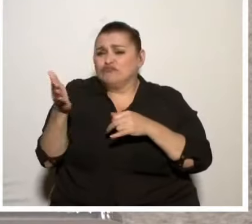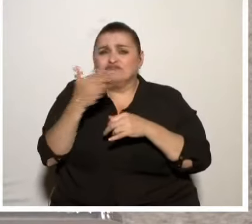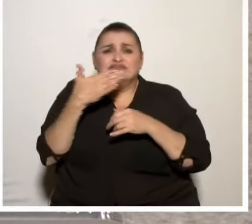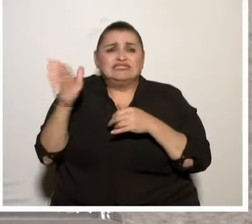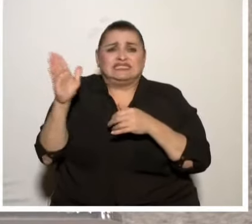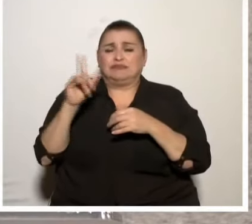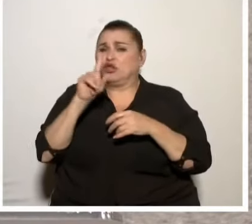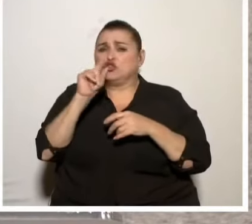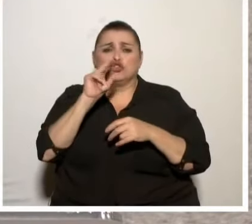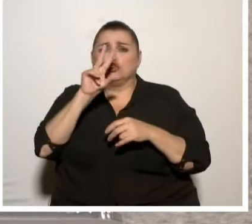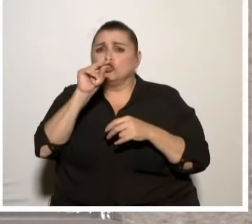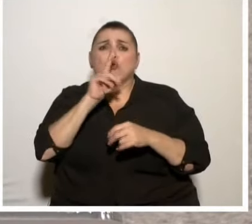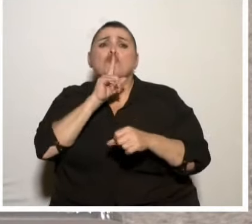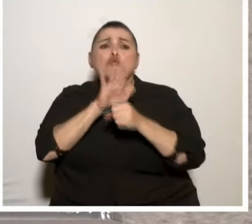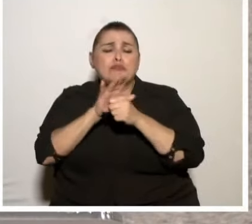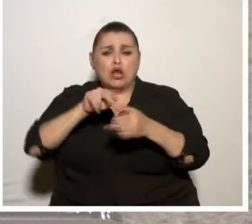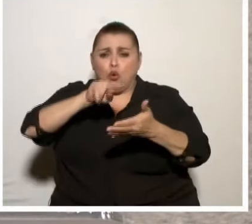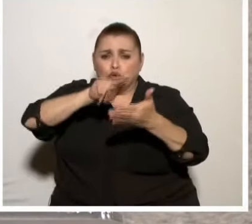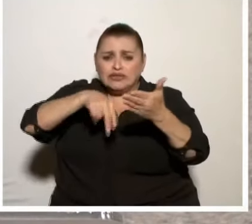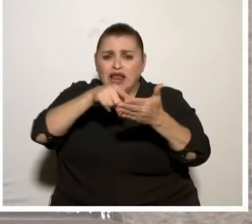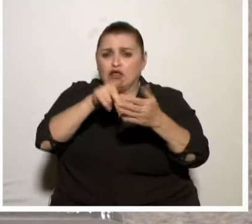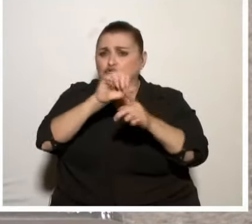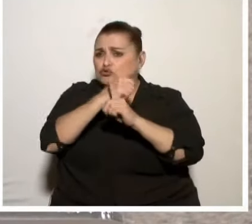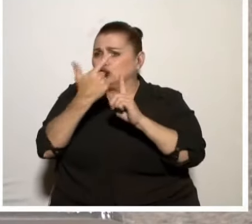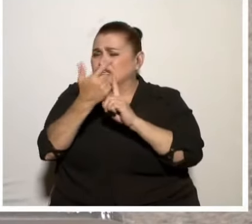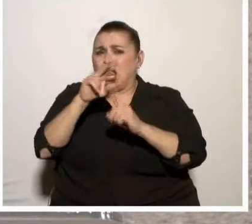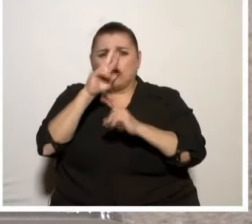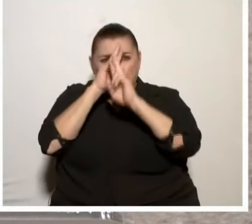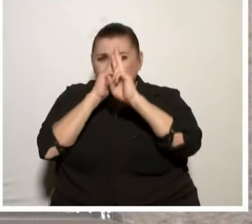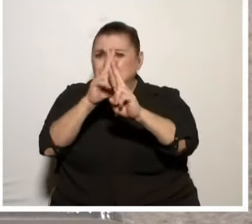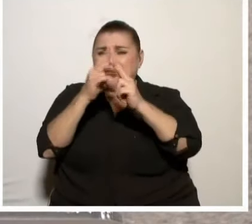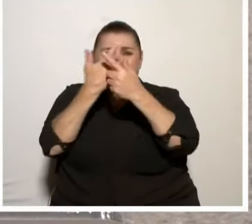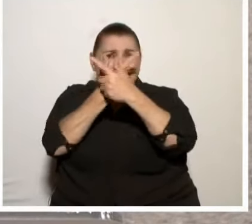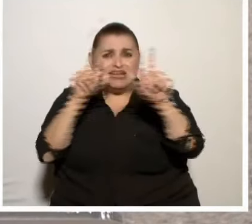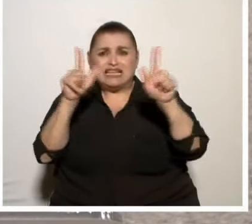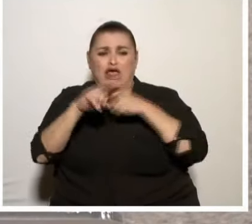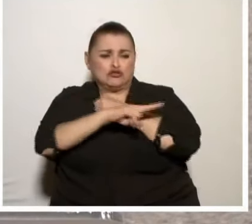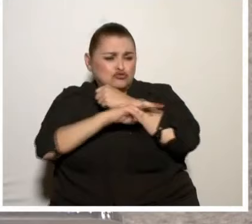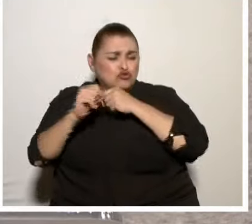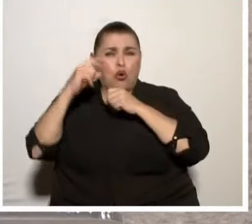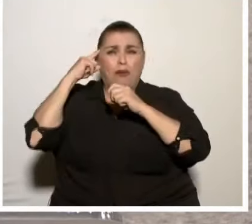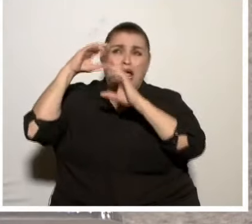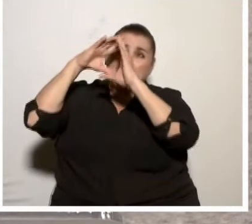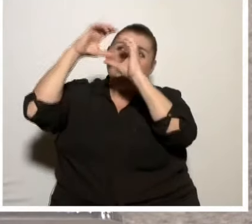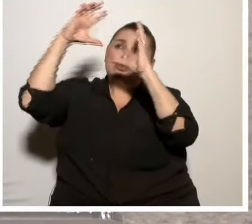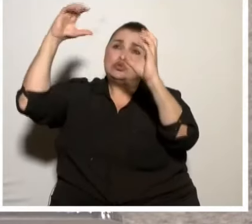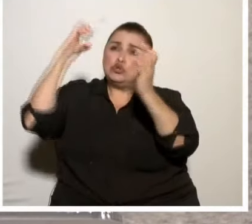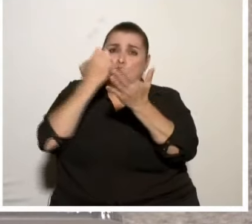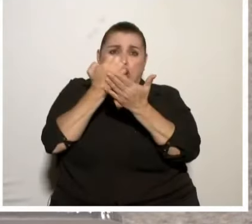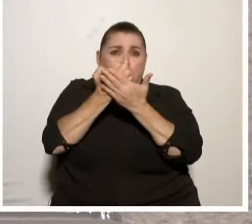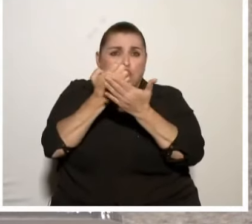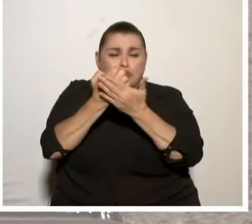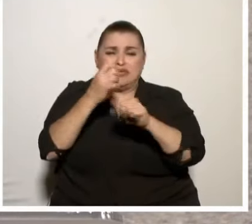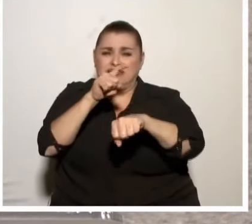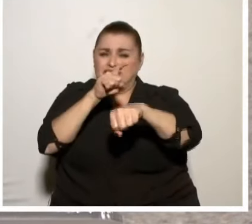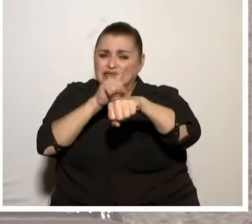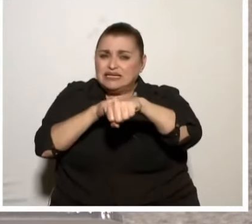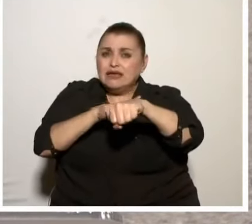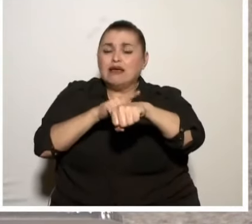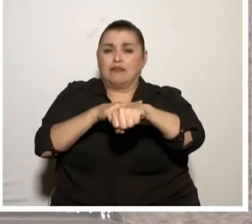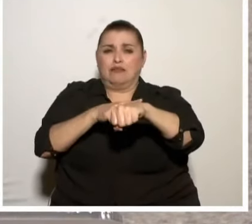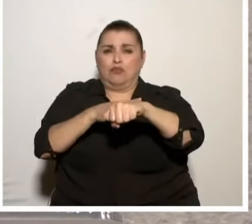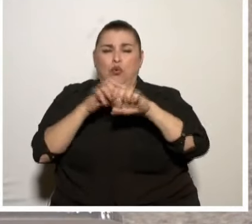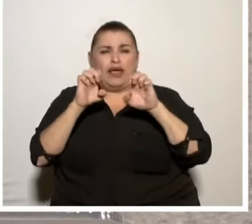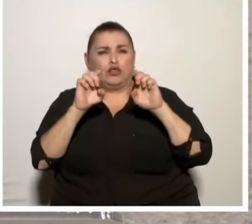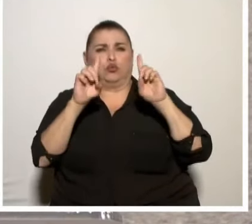el contrato social, que no respeta nuestras libertades, que nos roba la ilusión, la economía, el tiempo,